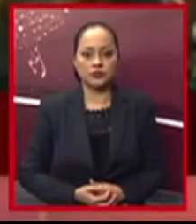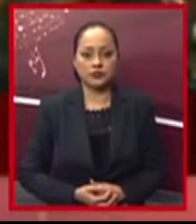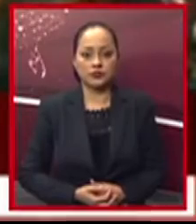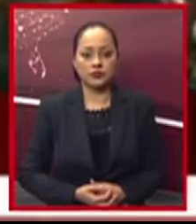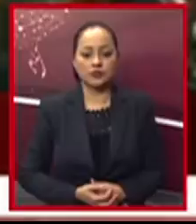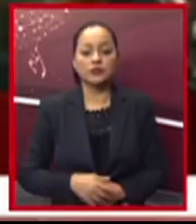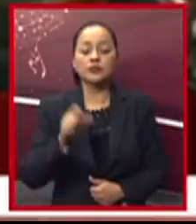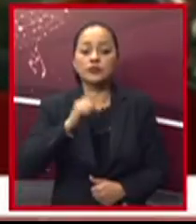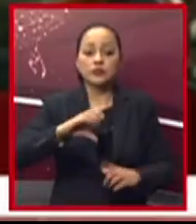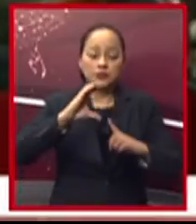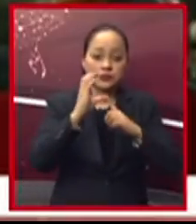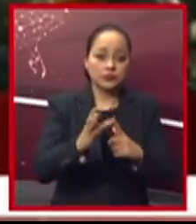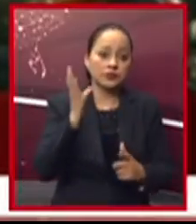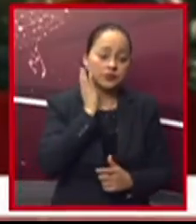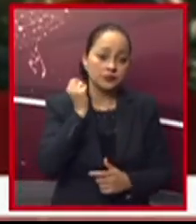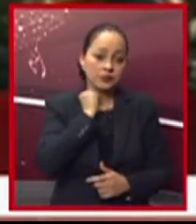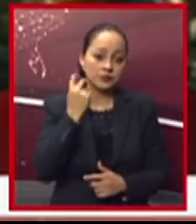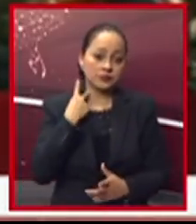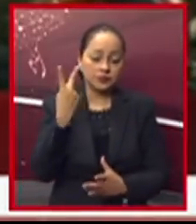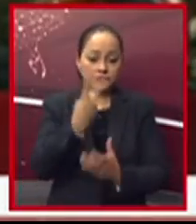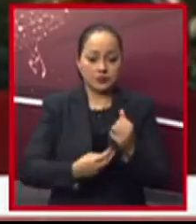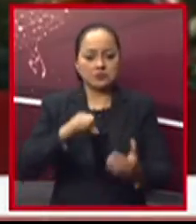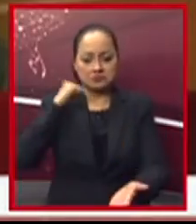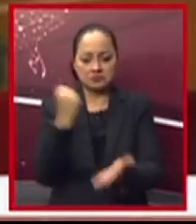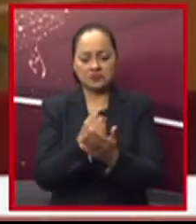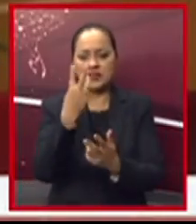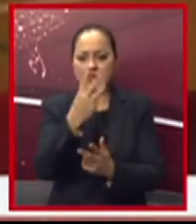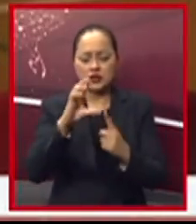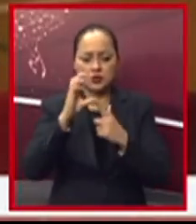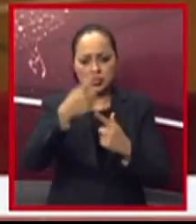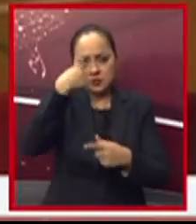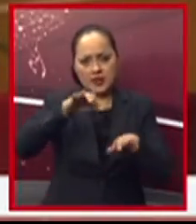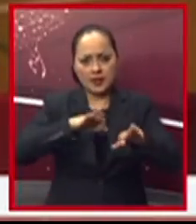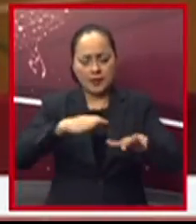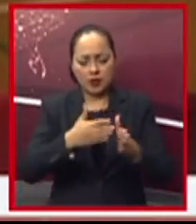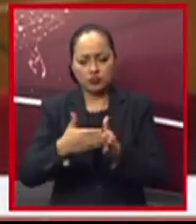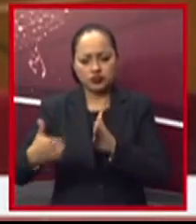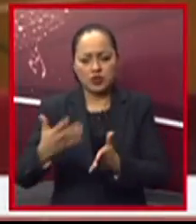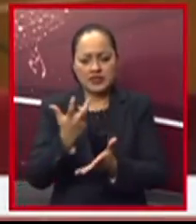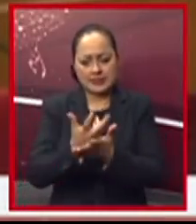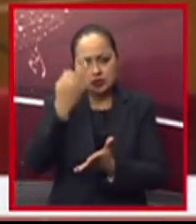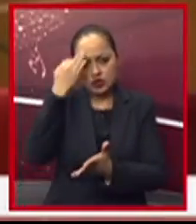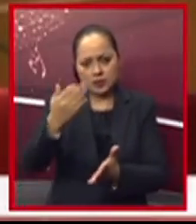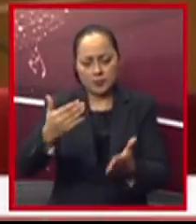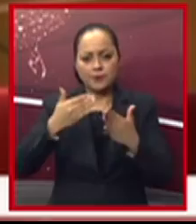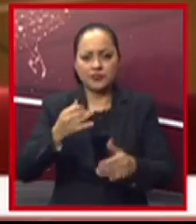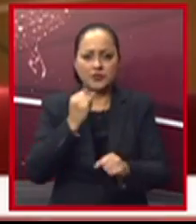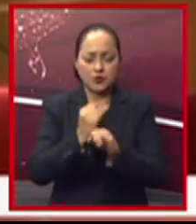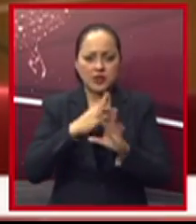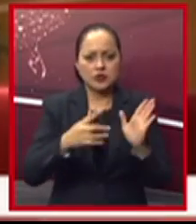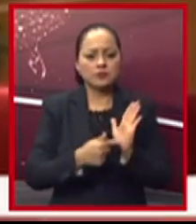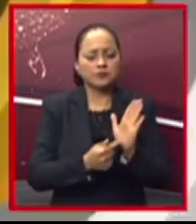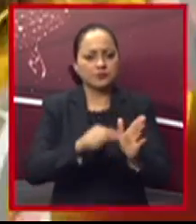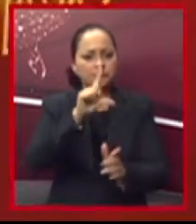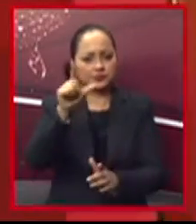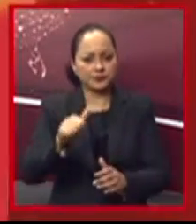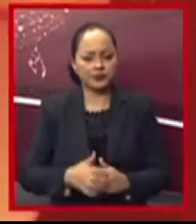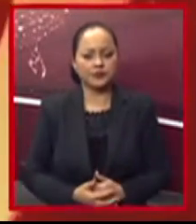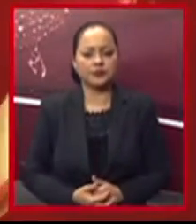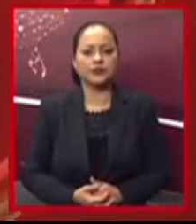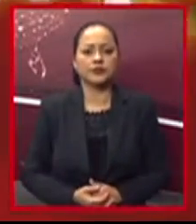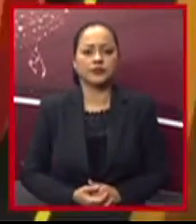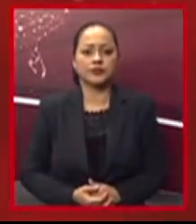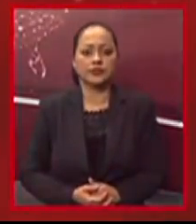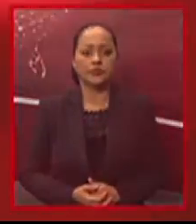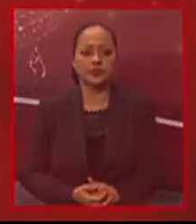El Pleno de la Comisión Permanente avala la integración de las 3 comisiones de trabajo para el periodo de receso. La información al regreso.